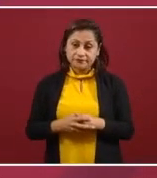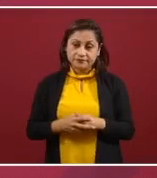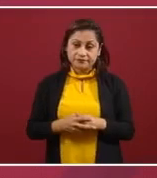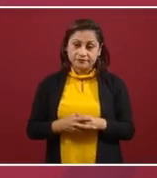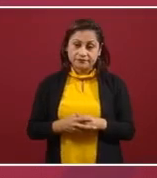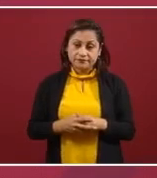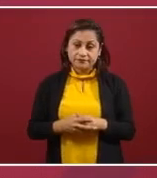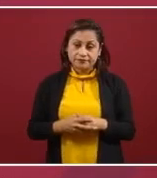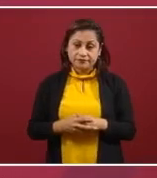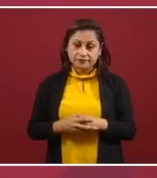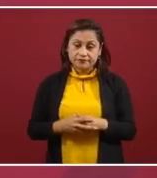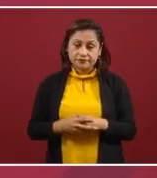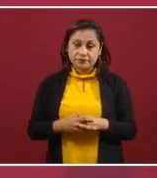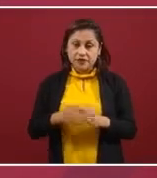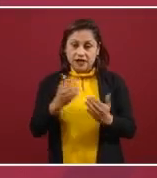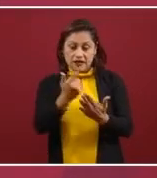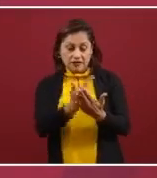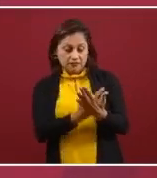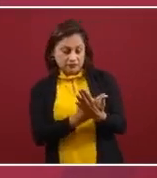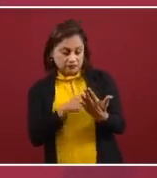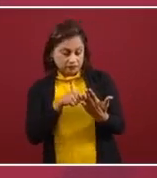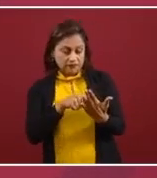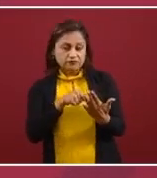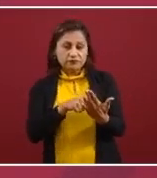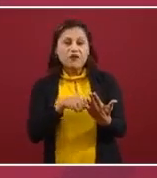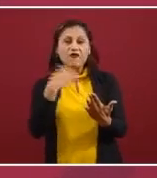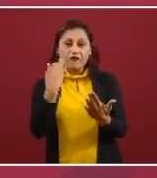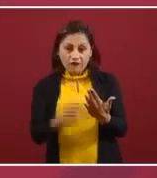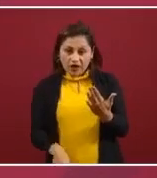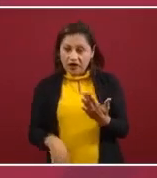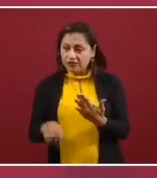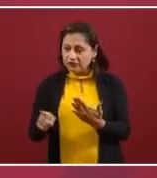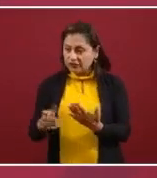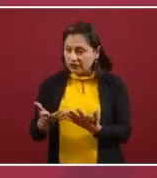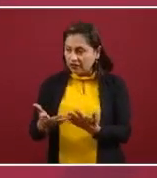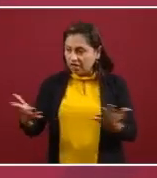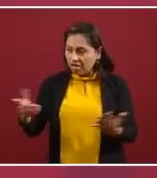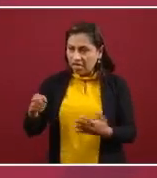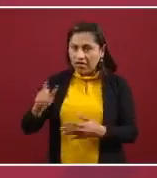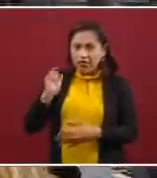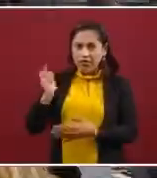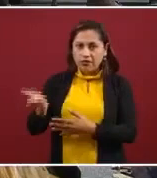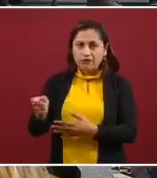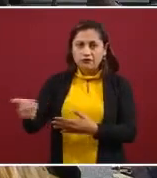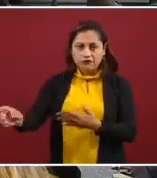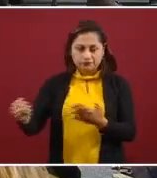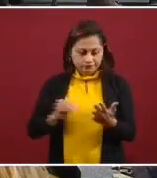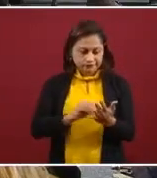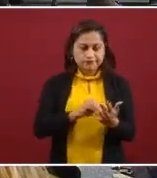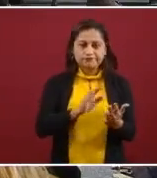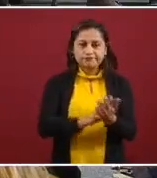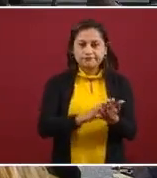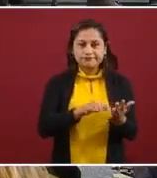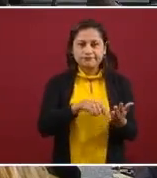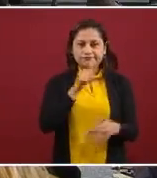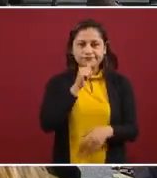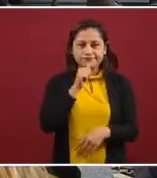se dio a conocer a los más grandes, porque pues tienen